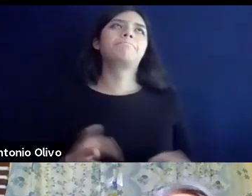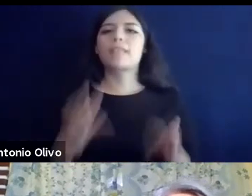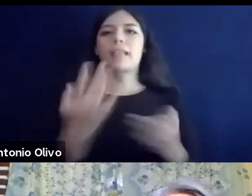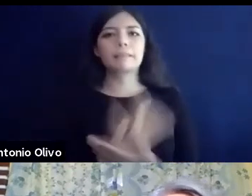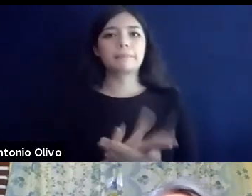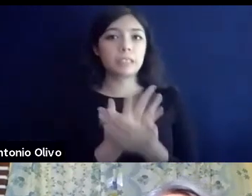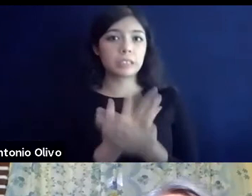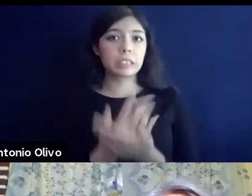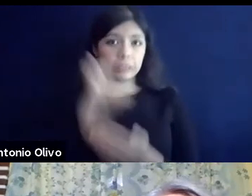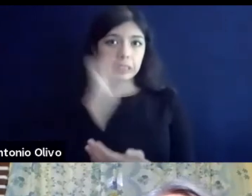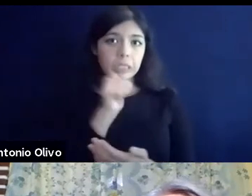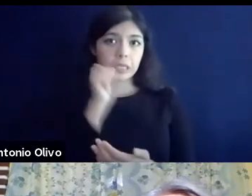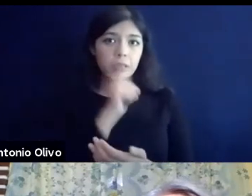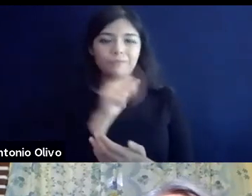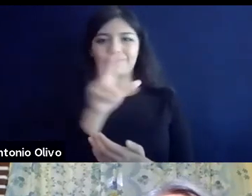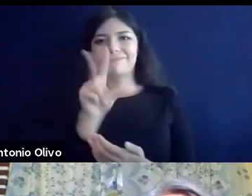a suceder.